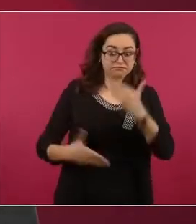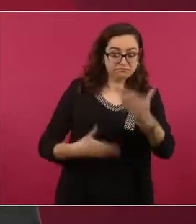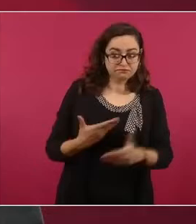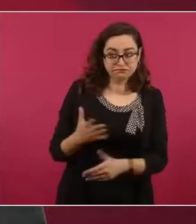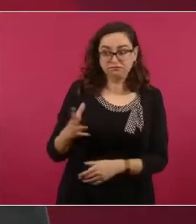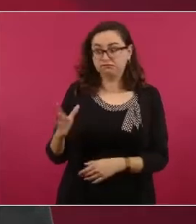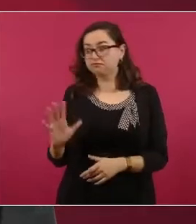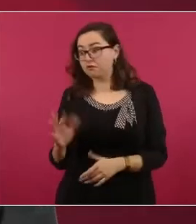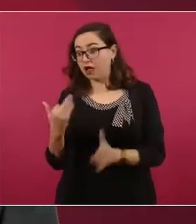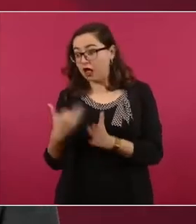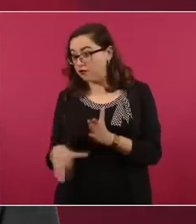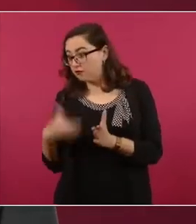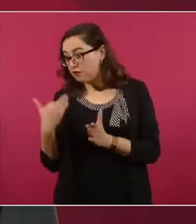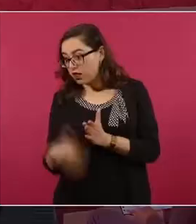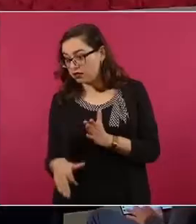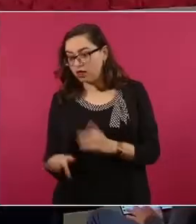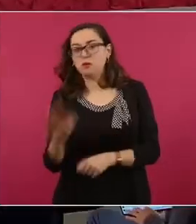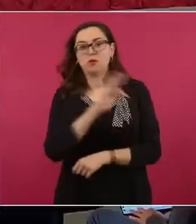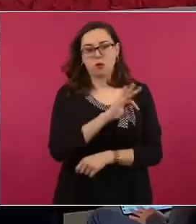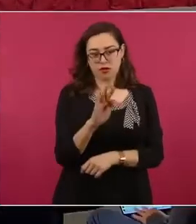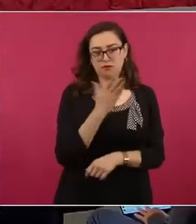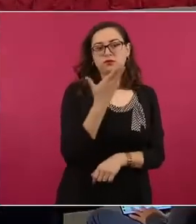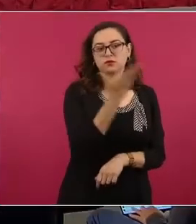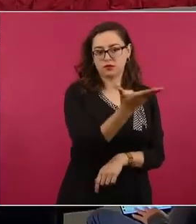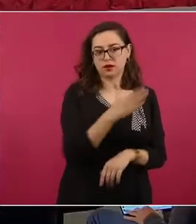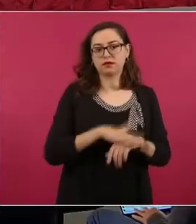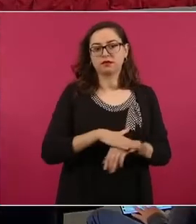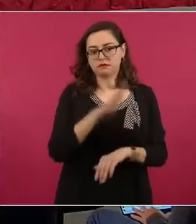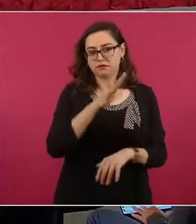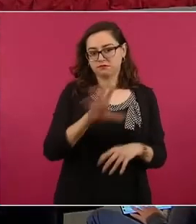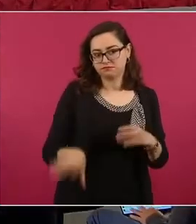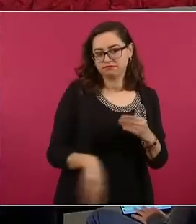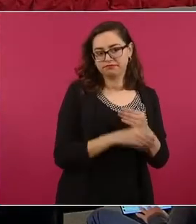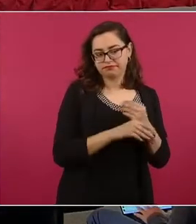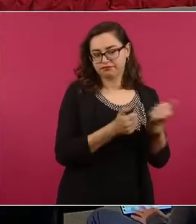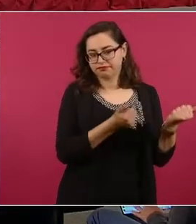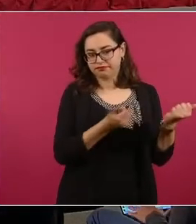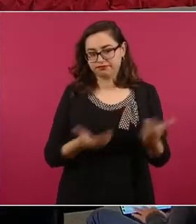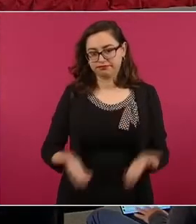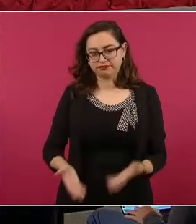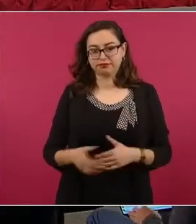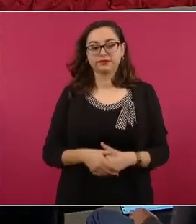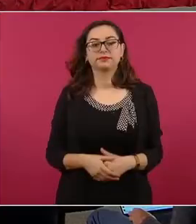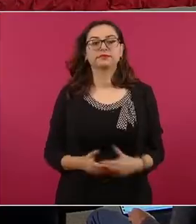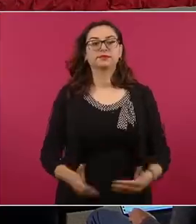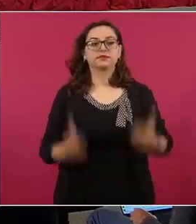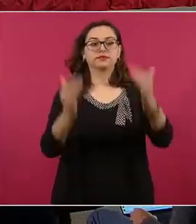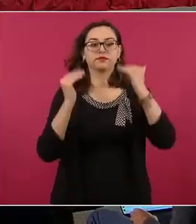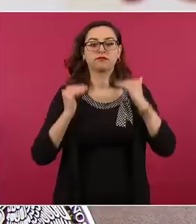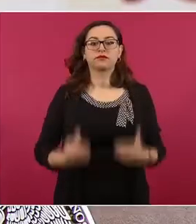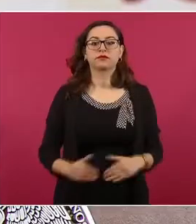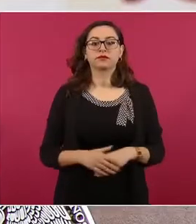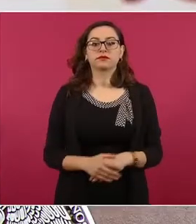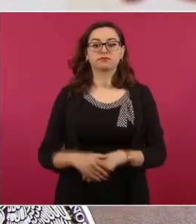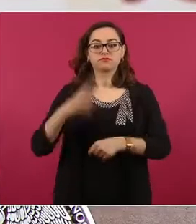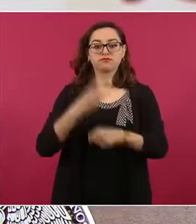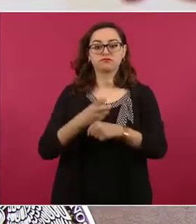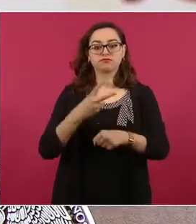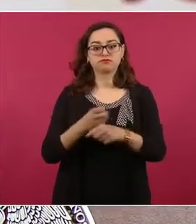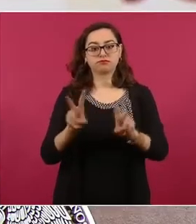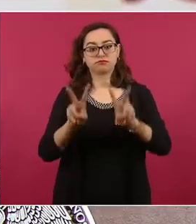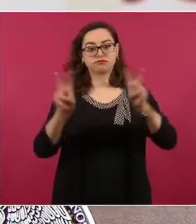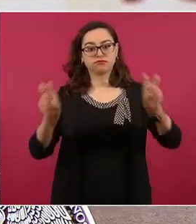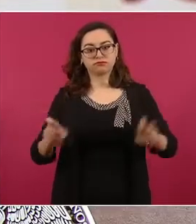no hay, pues ya no se completa. Y pasando al segundo tema, este es un tema de reflexión interna en